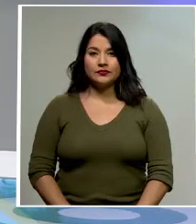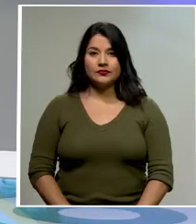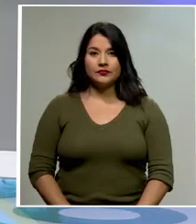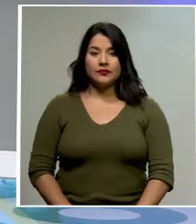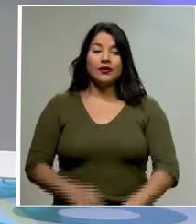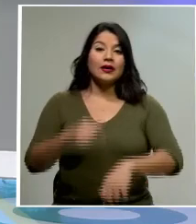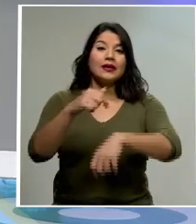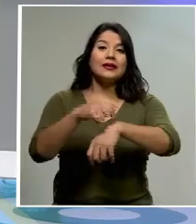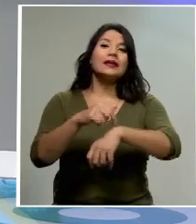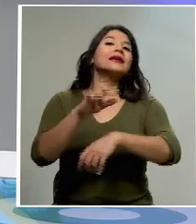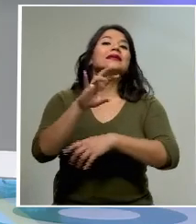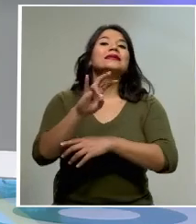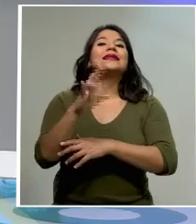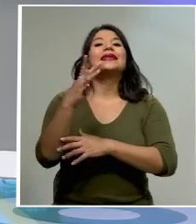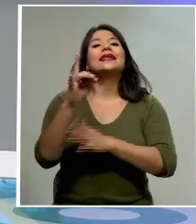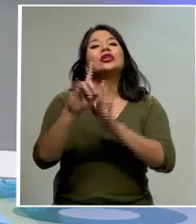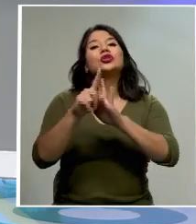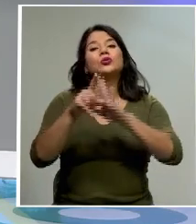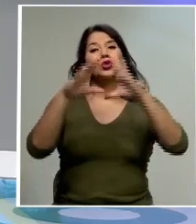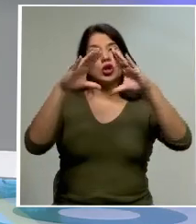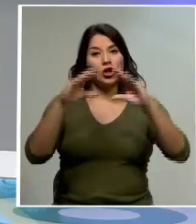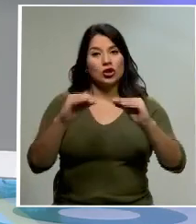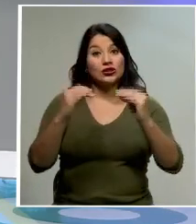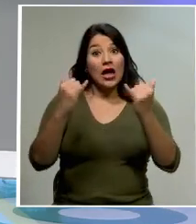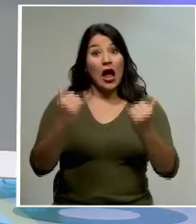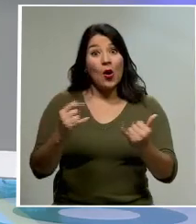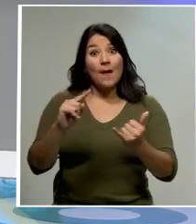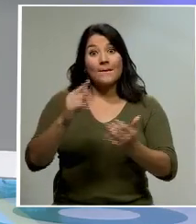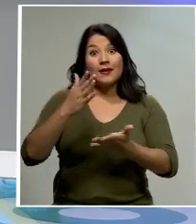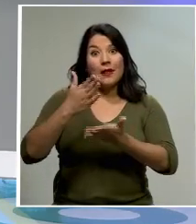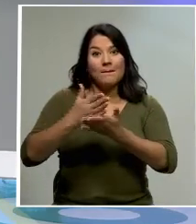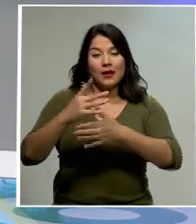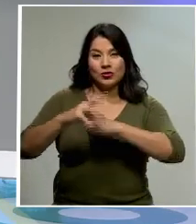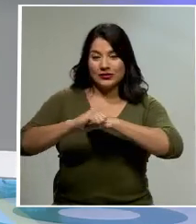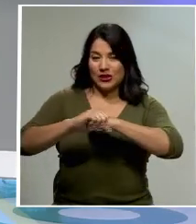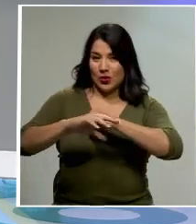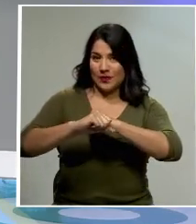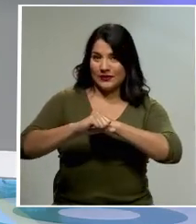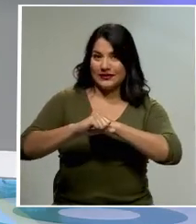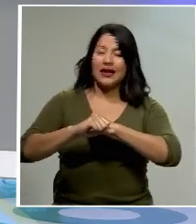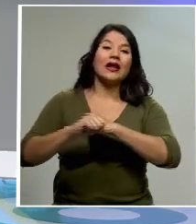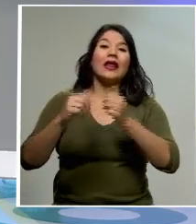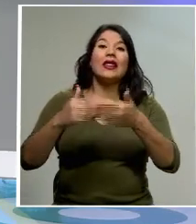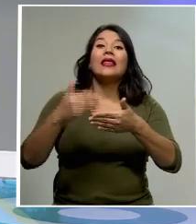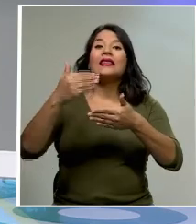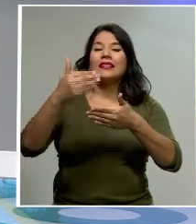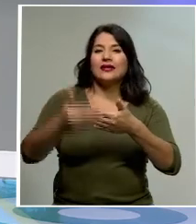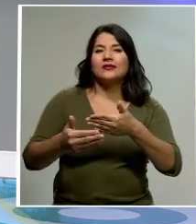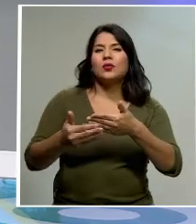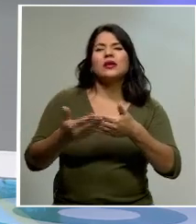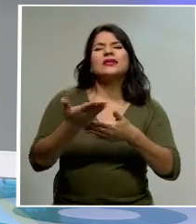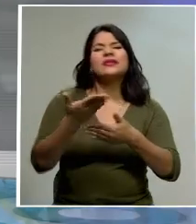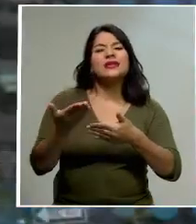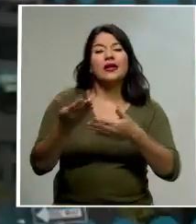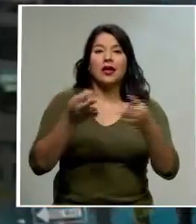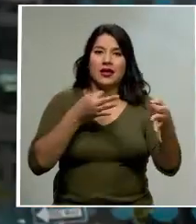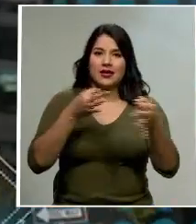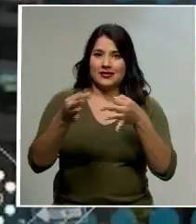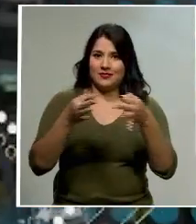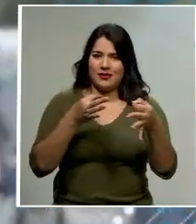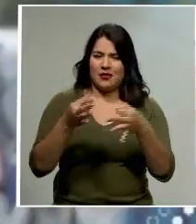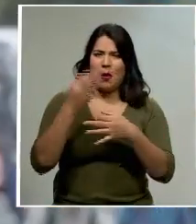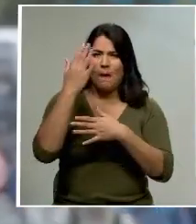A las 7 de la noche con 18 minutos vamos a hacer nuestra primera pausa comercial. Al volver le explicamos por